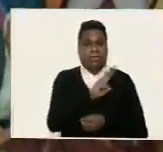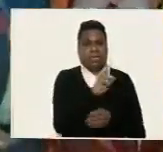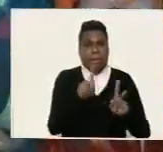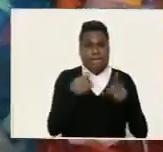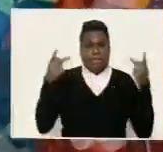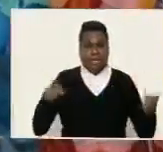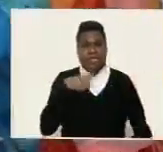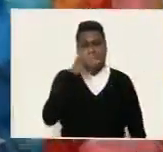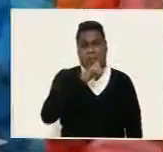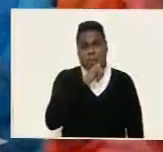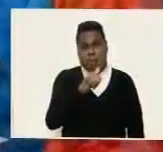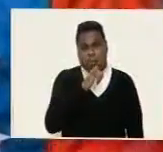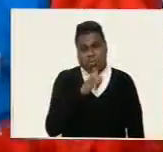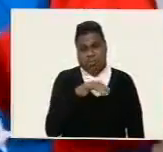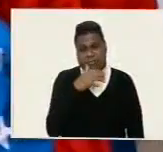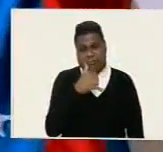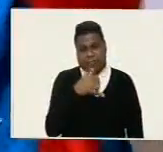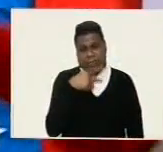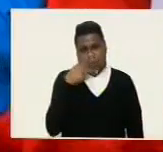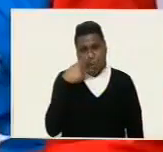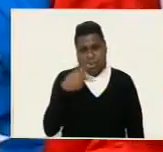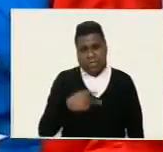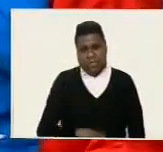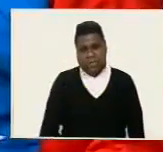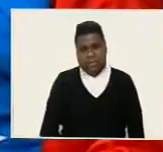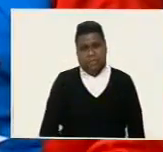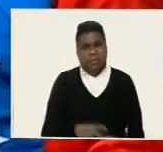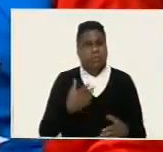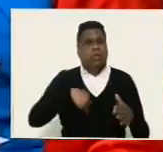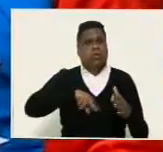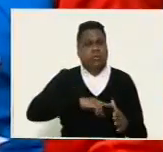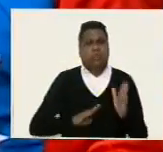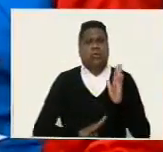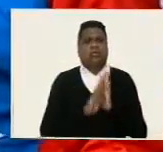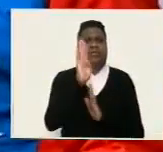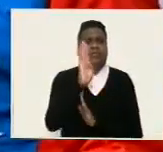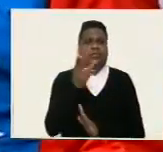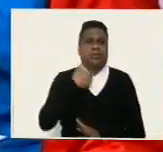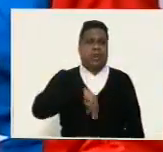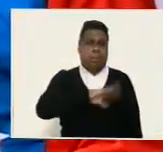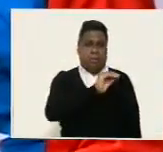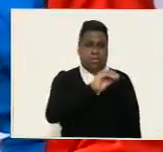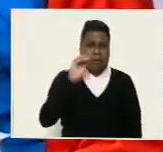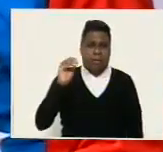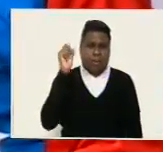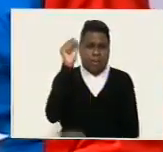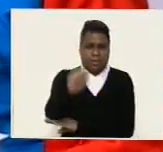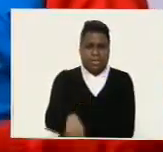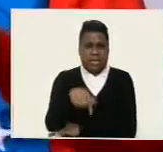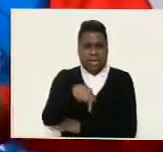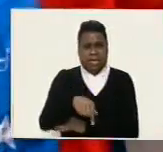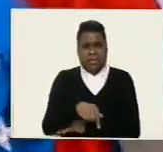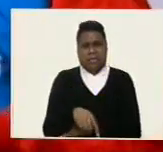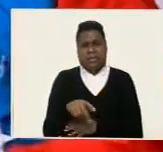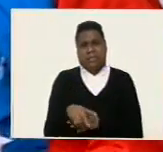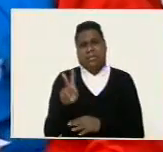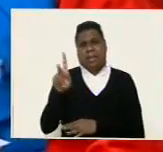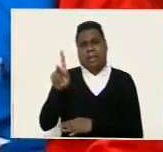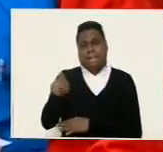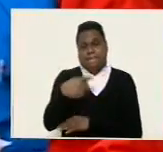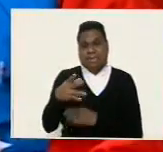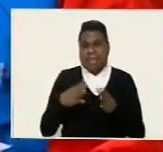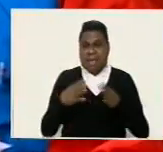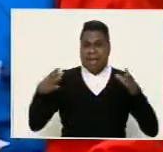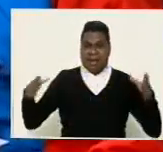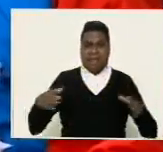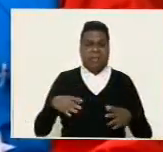venezolano, hermana venezolana, sigamos adelante. Nosotros estamos llamados a vencer en esta patria grande, en esta patria libertadores, y